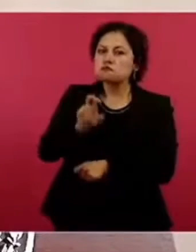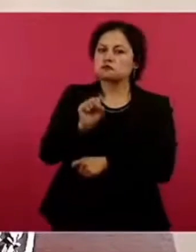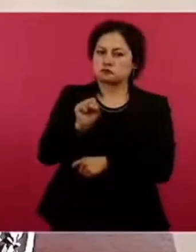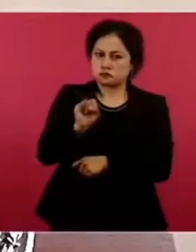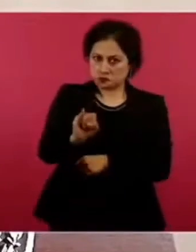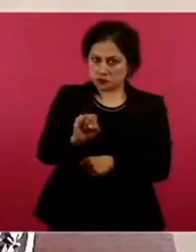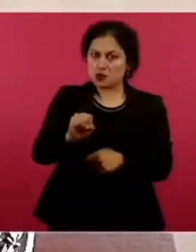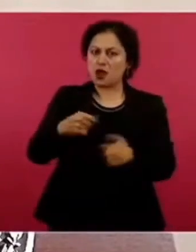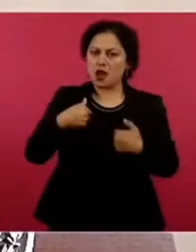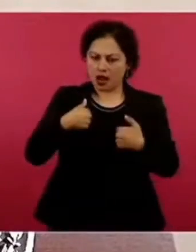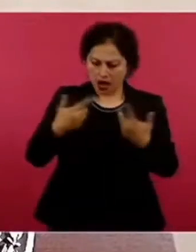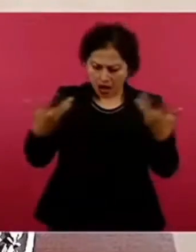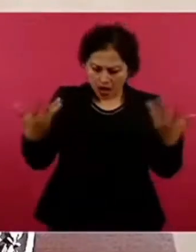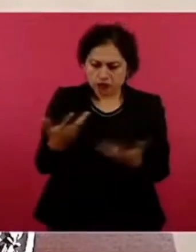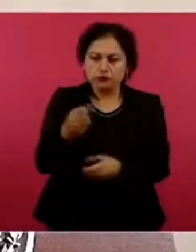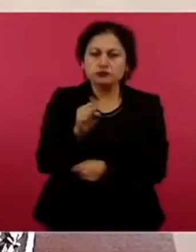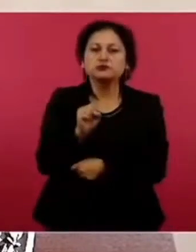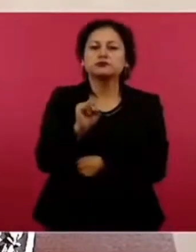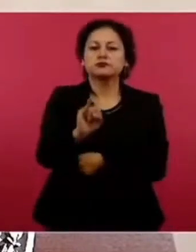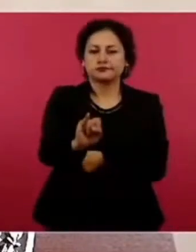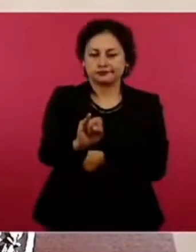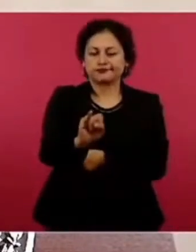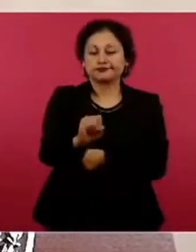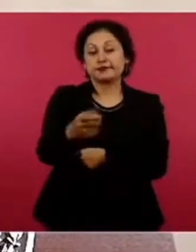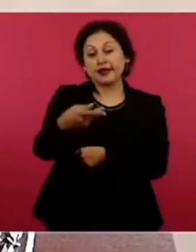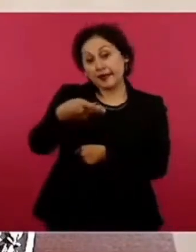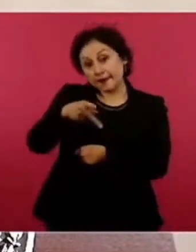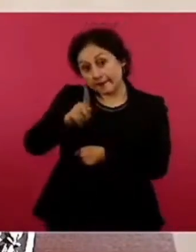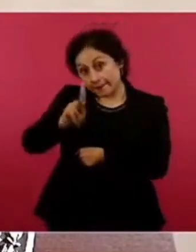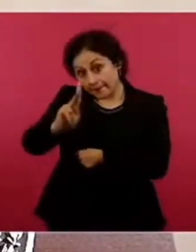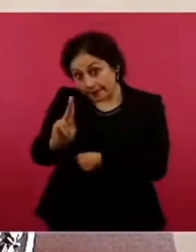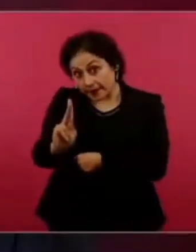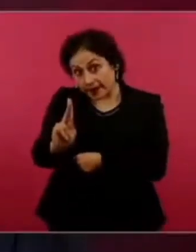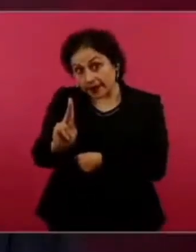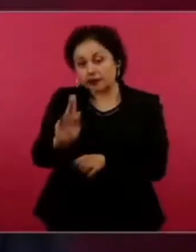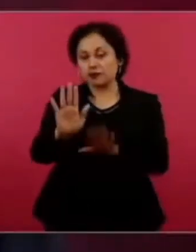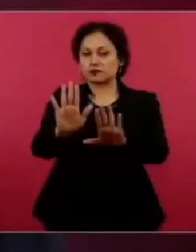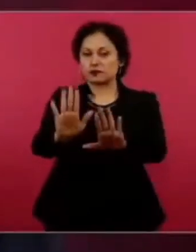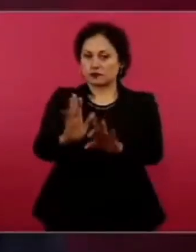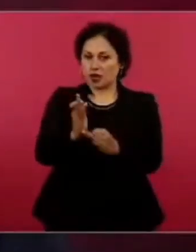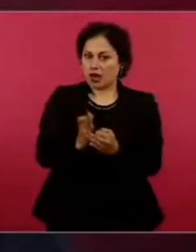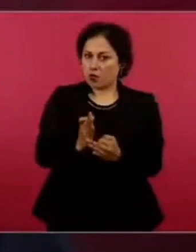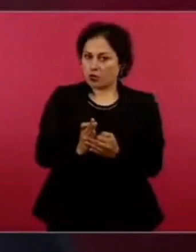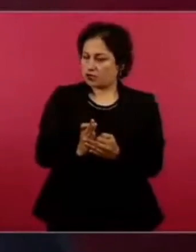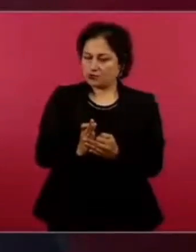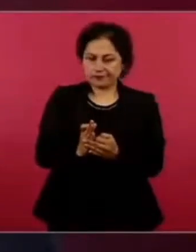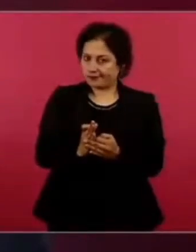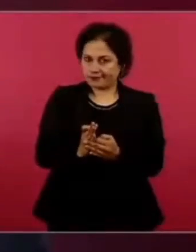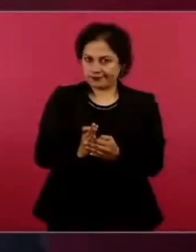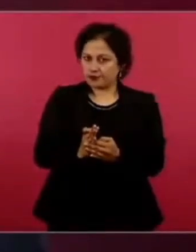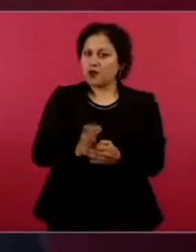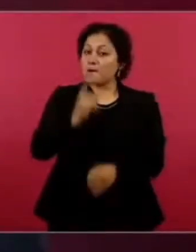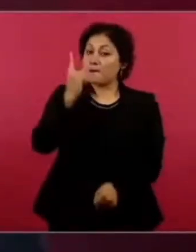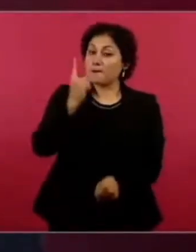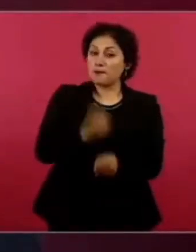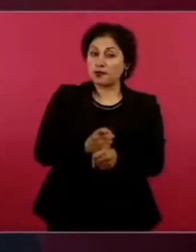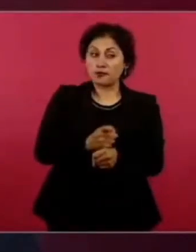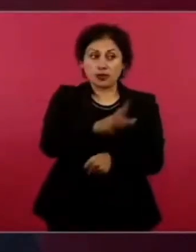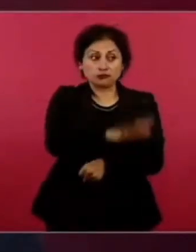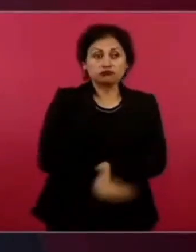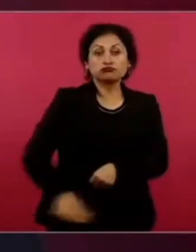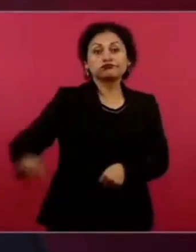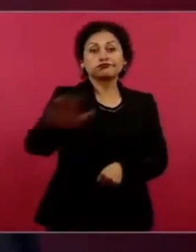pero también una vez que se conozcan los contenidos de los libros de texto,